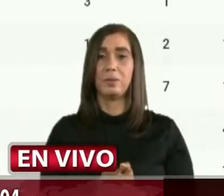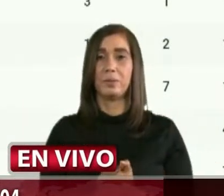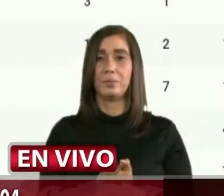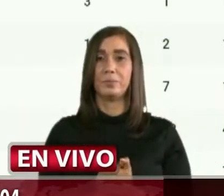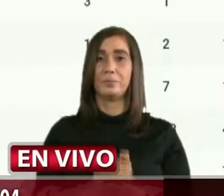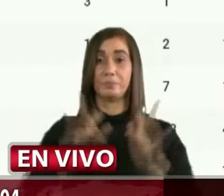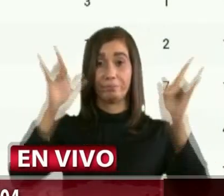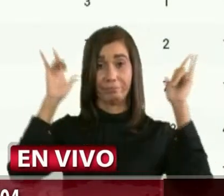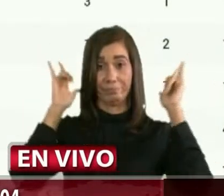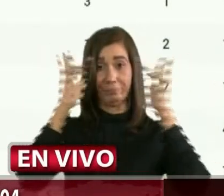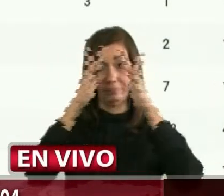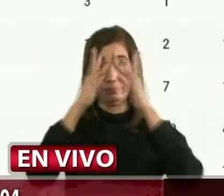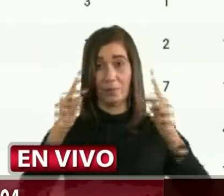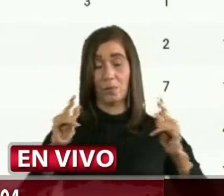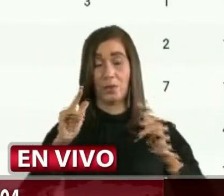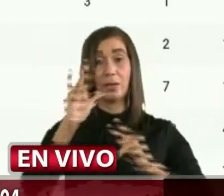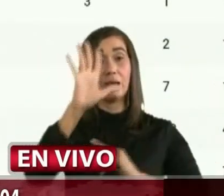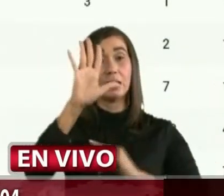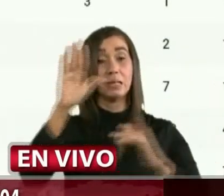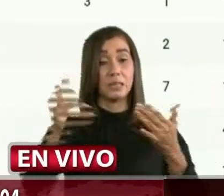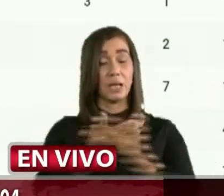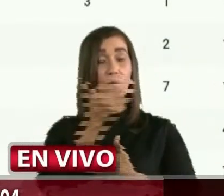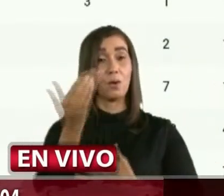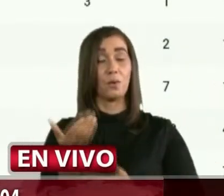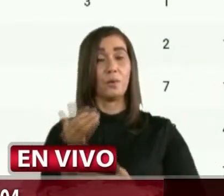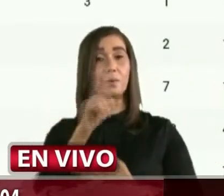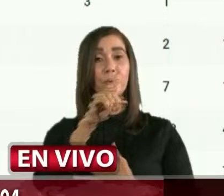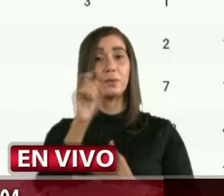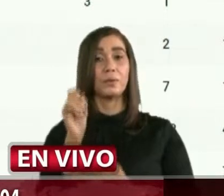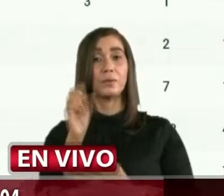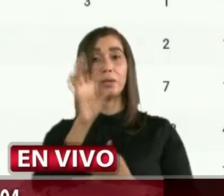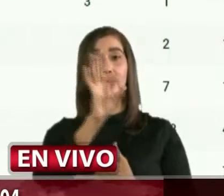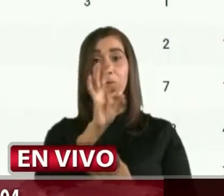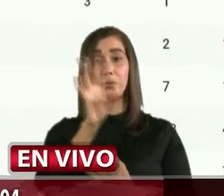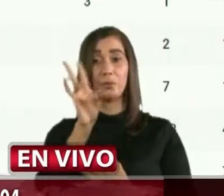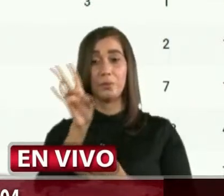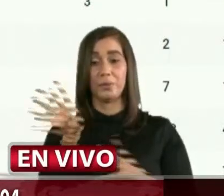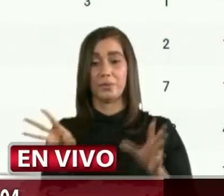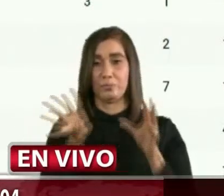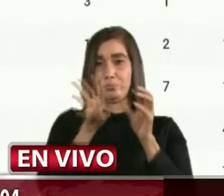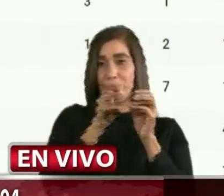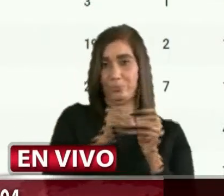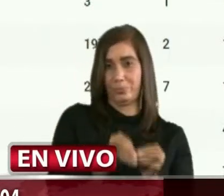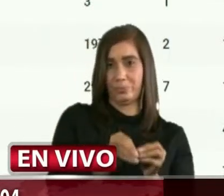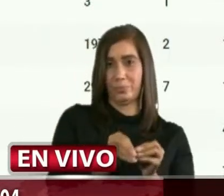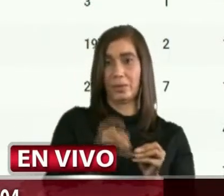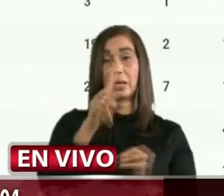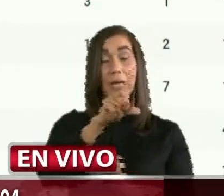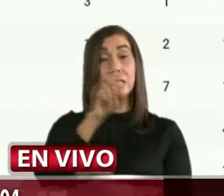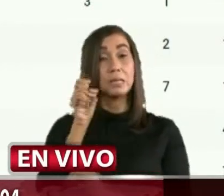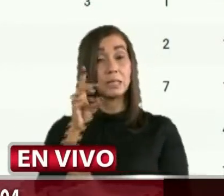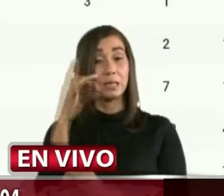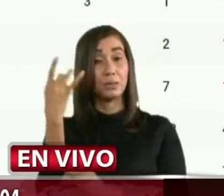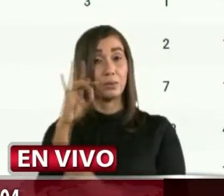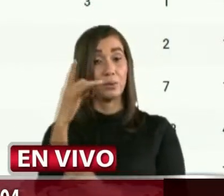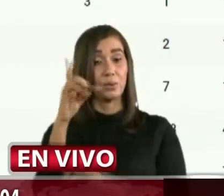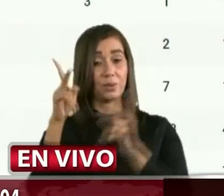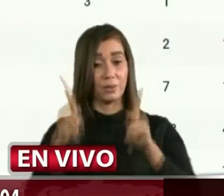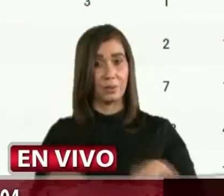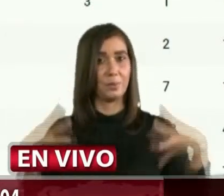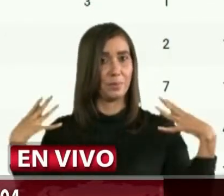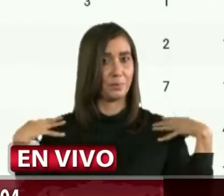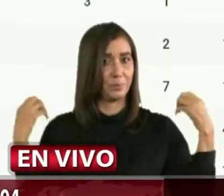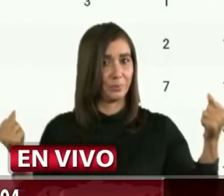Alta Gracia, 5 casos nuevos, 197 acumulados, 118